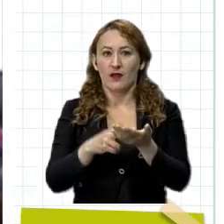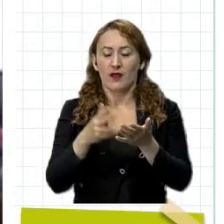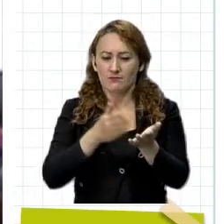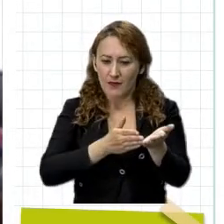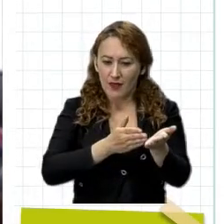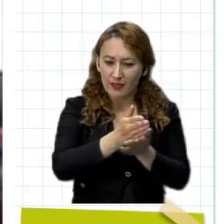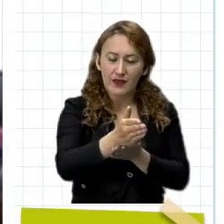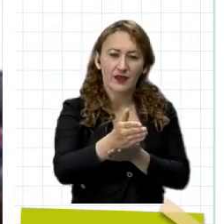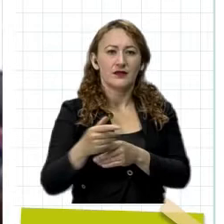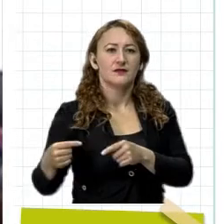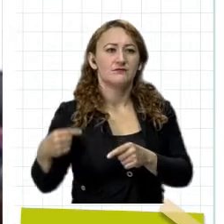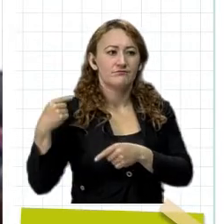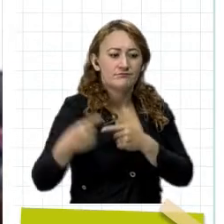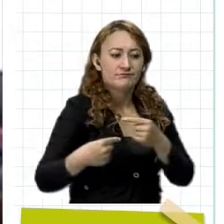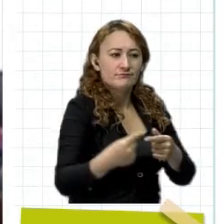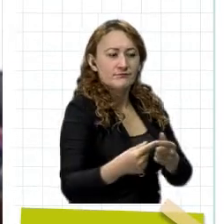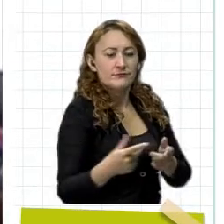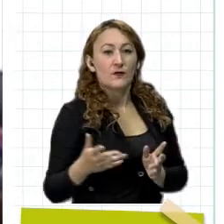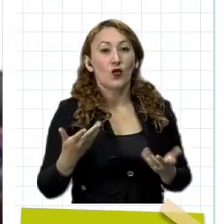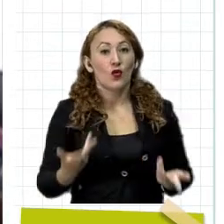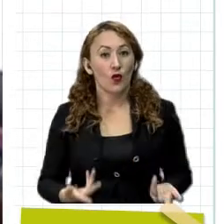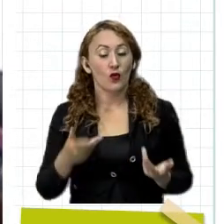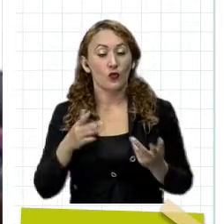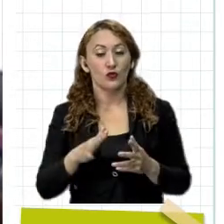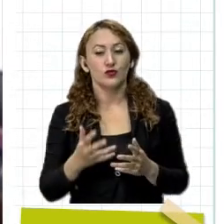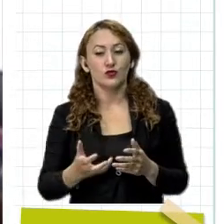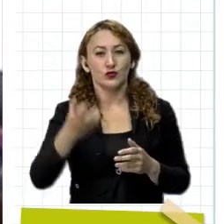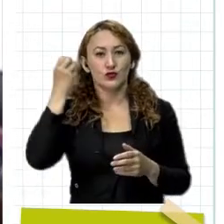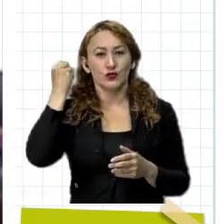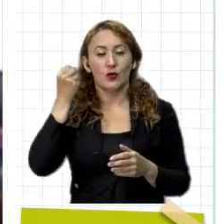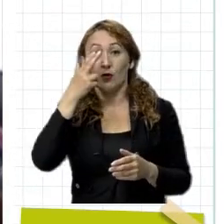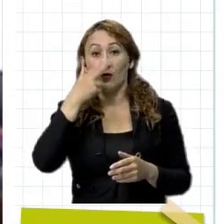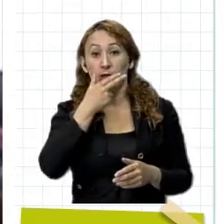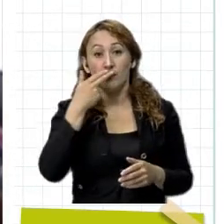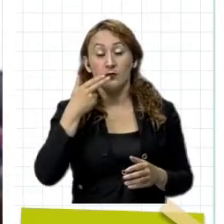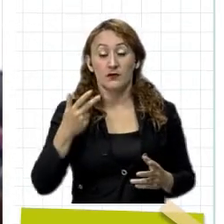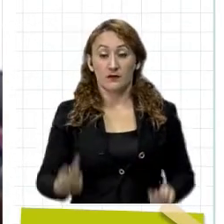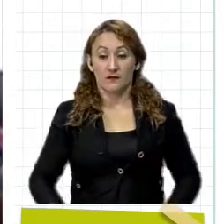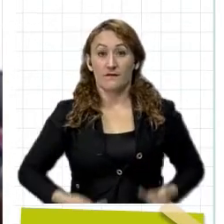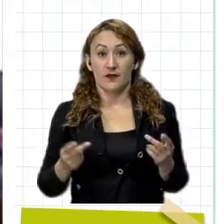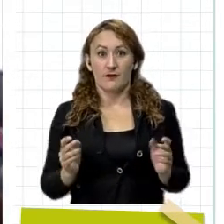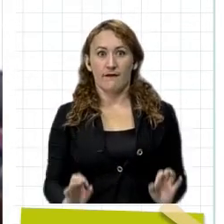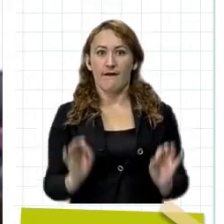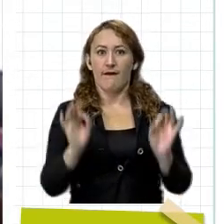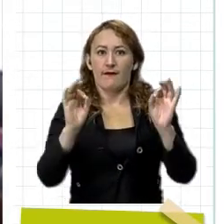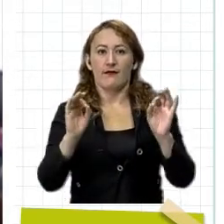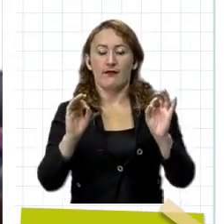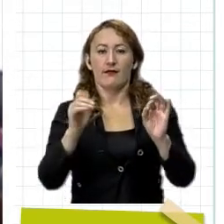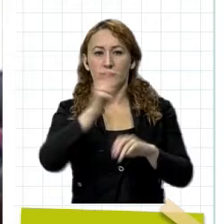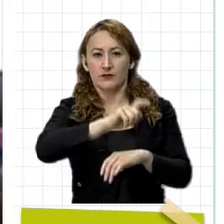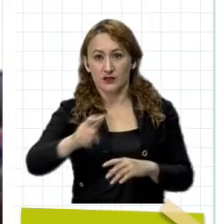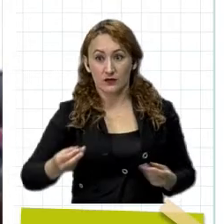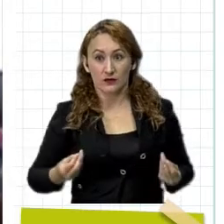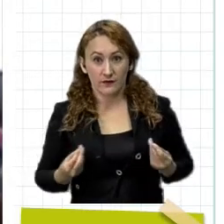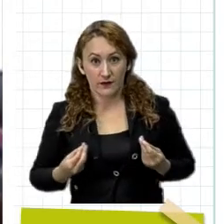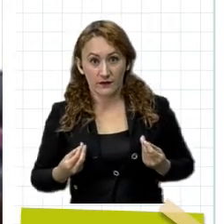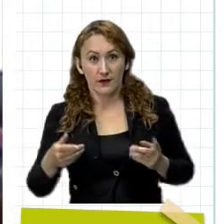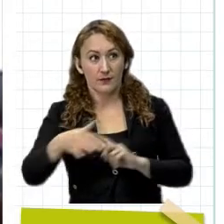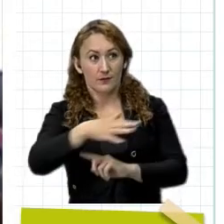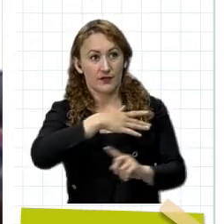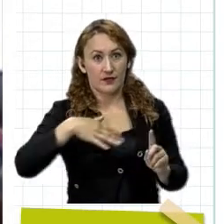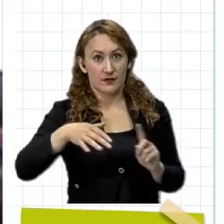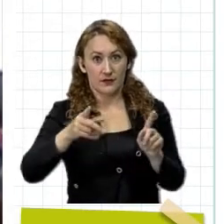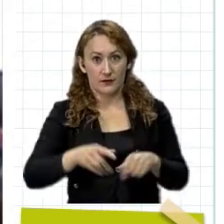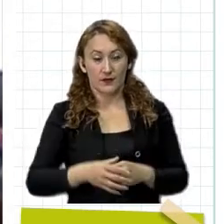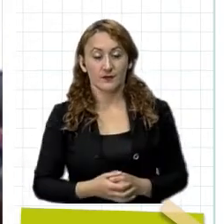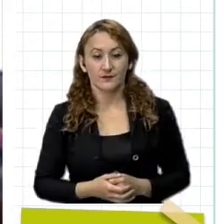los legados ancestrales sin perder el compromiso con la calidad de vida de los habitantes y del ambiente. Dicho de otra